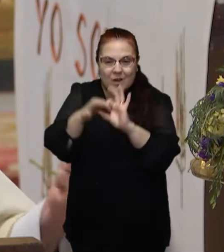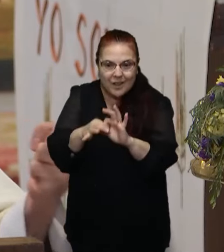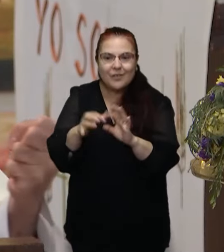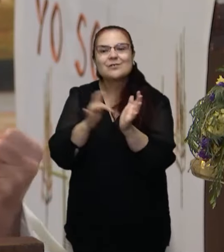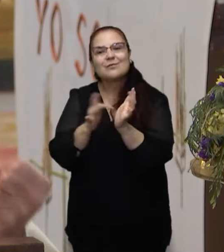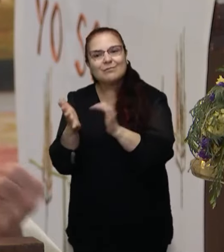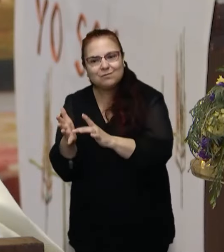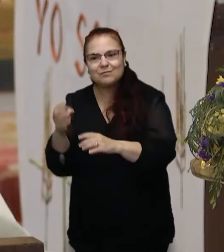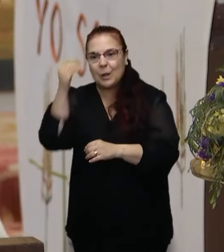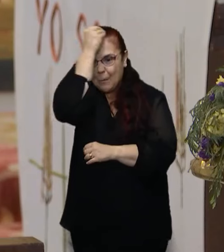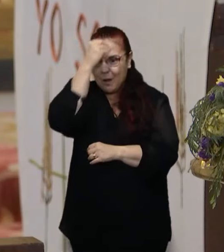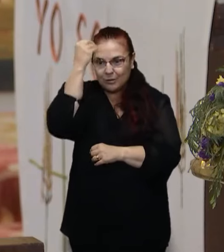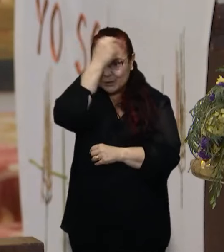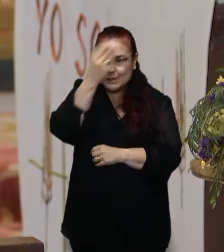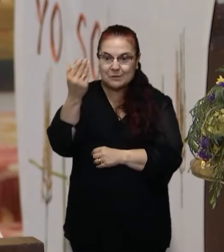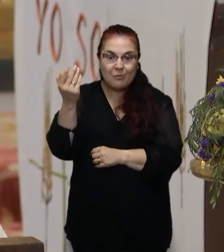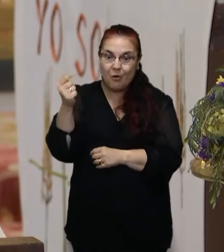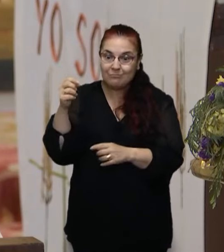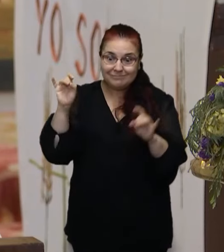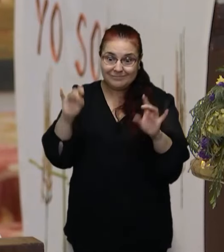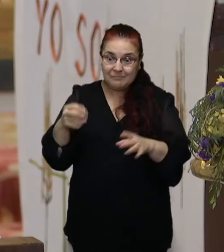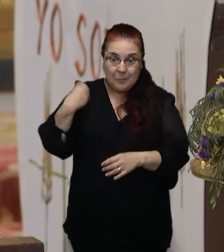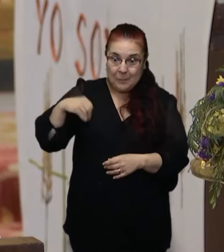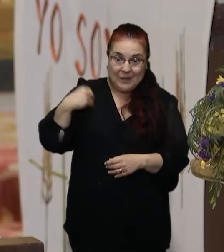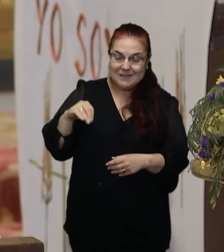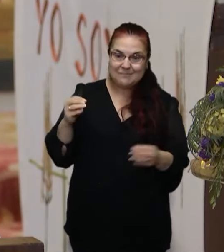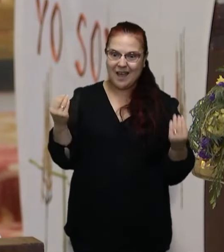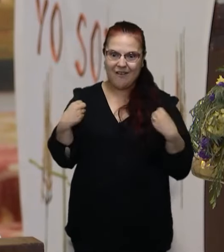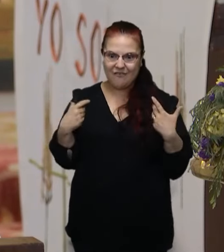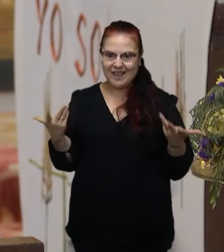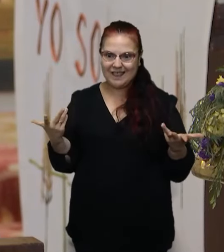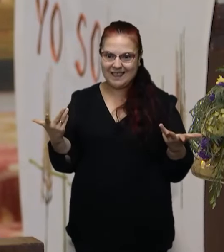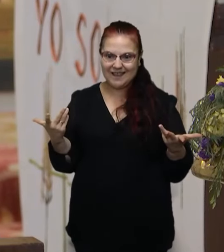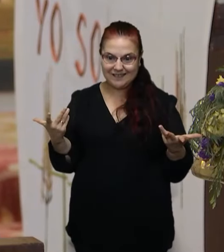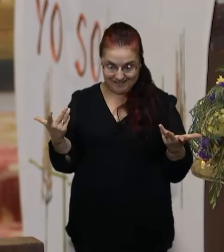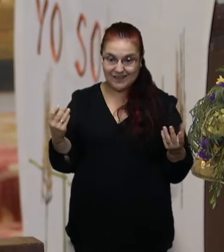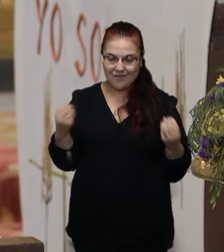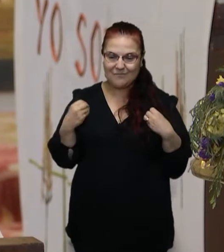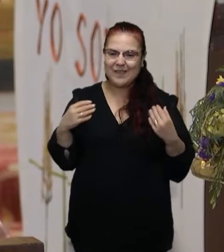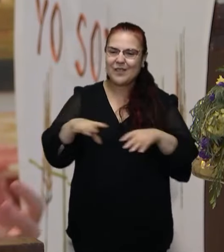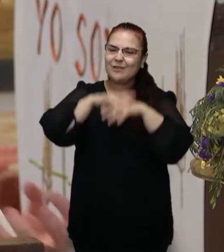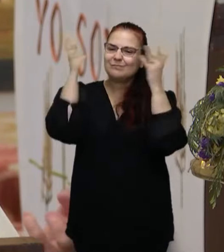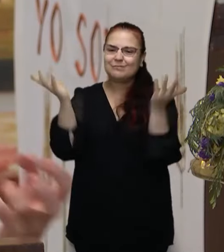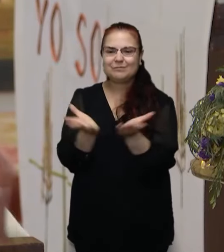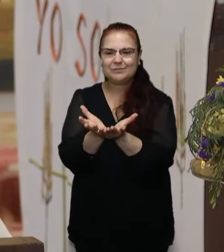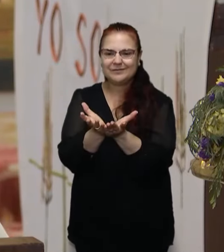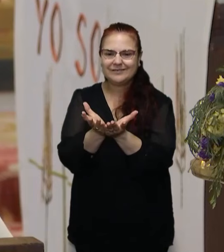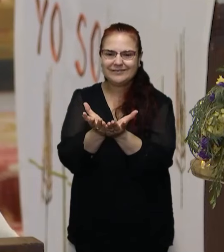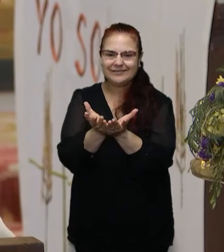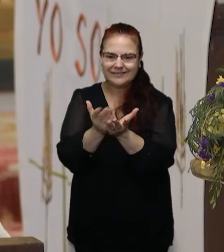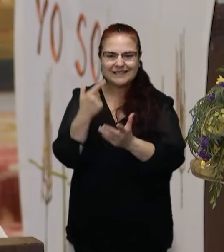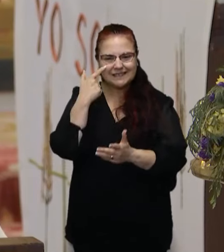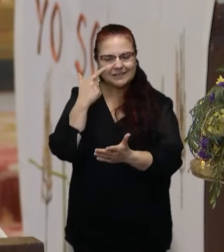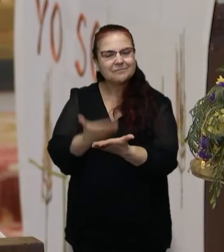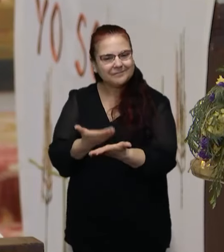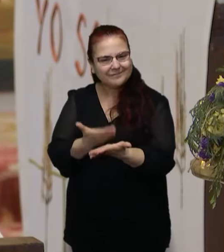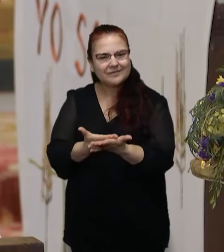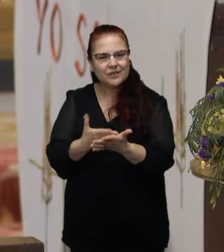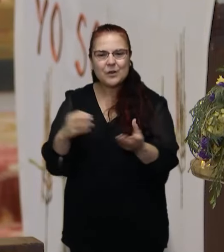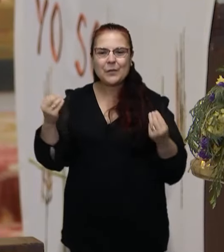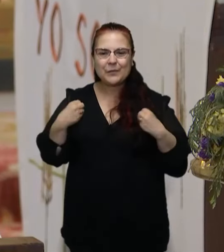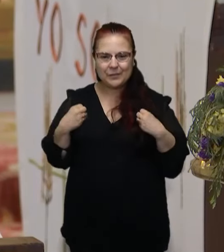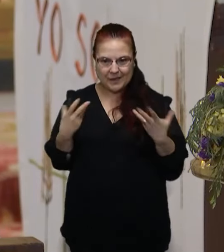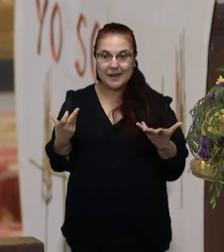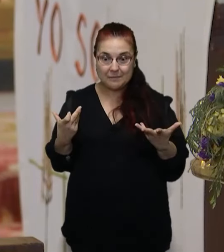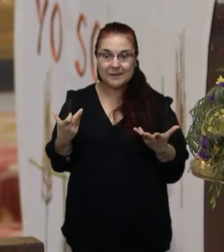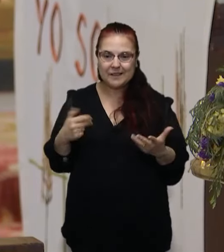fe, tenemos su misma vida, tenemos la vida eterna. Este es el testimonio de la vida